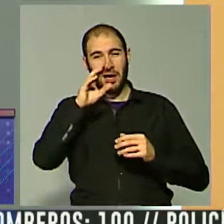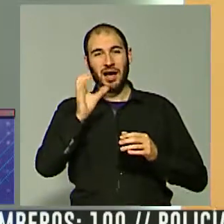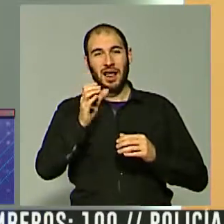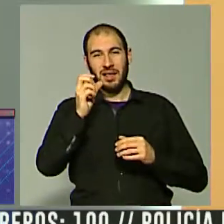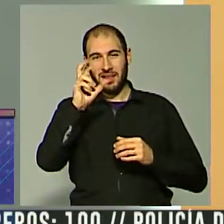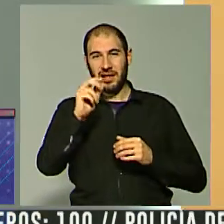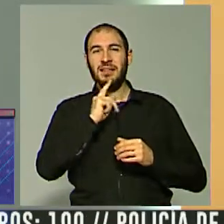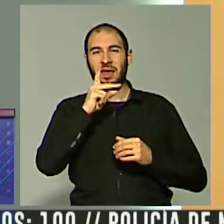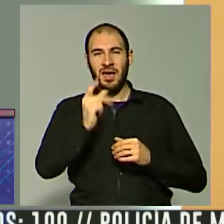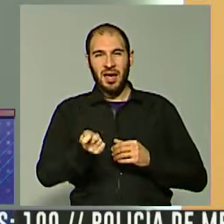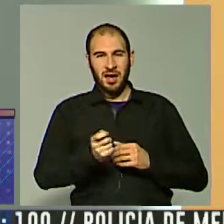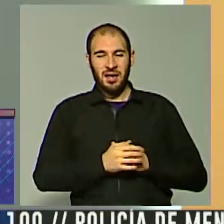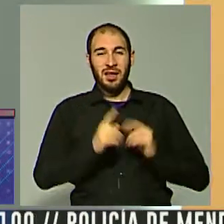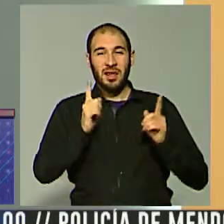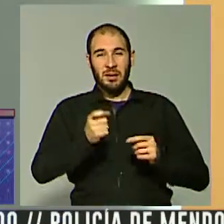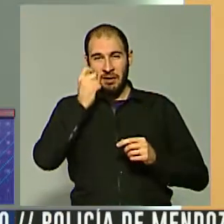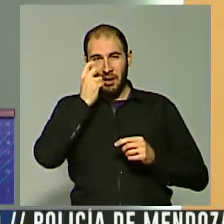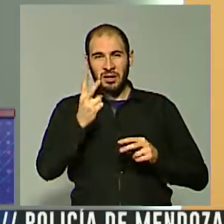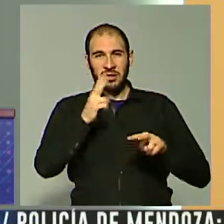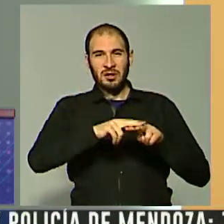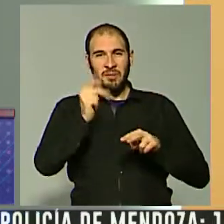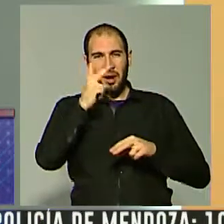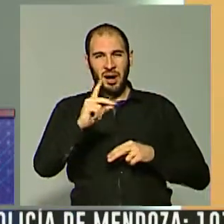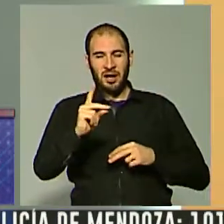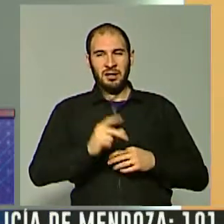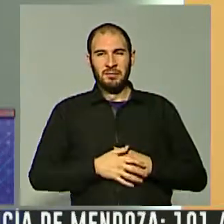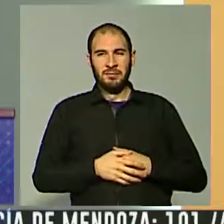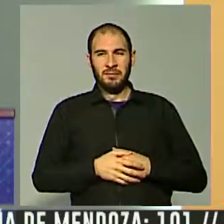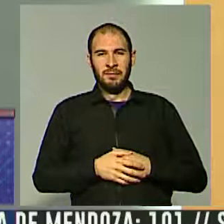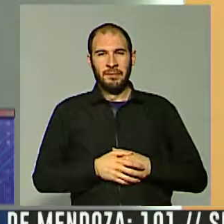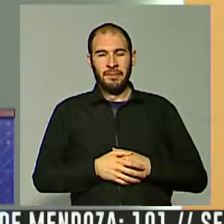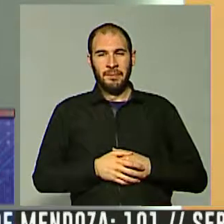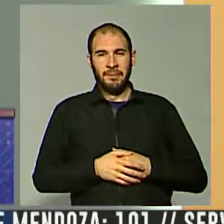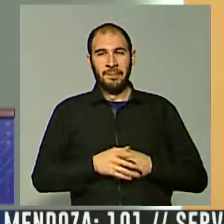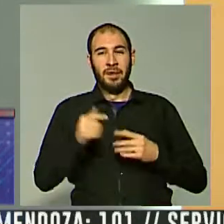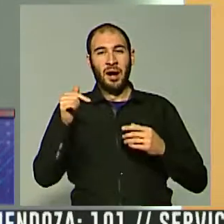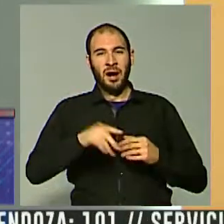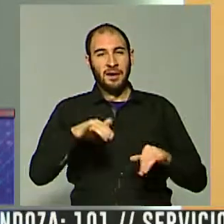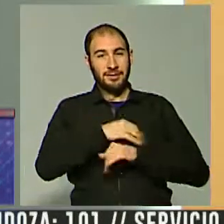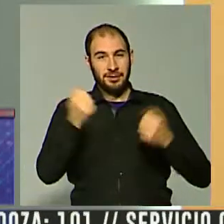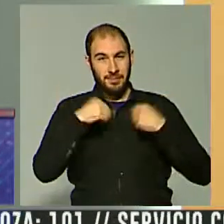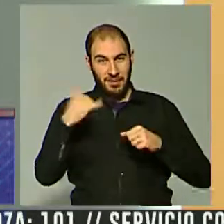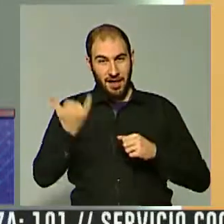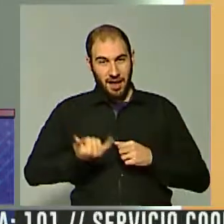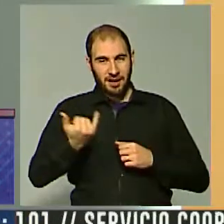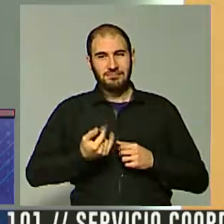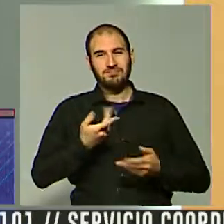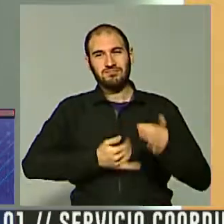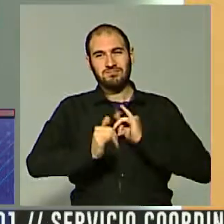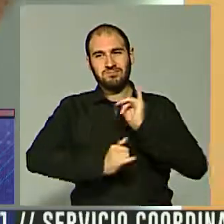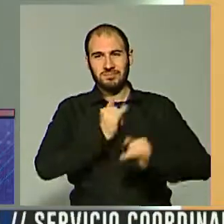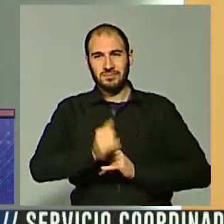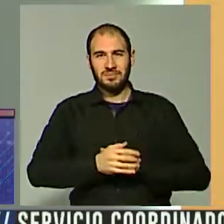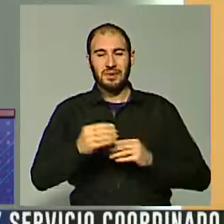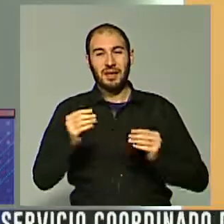número 30 de la Televisión Digital Abierta y canal número 22 de Supercanal HD. Tenemos información deportiva para compartir con ustedes y es un